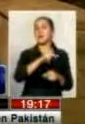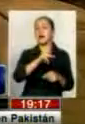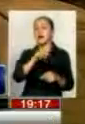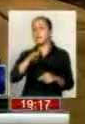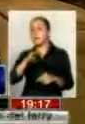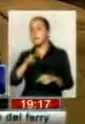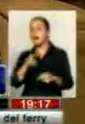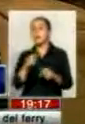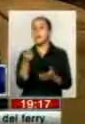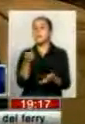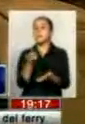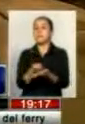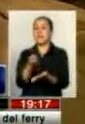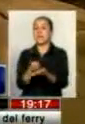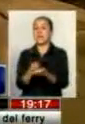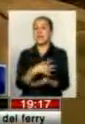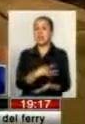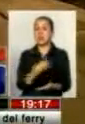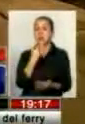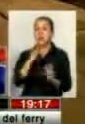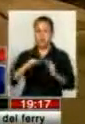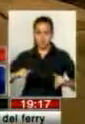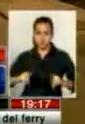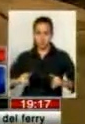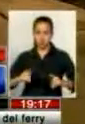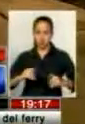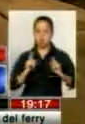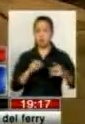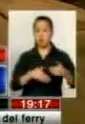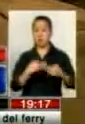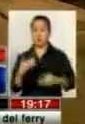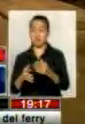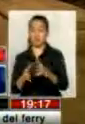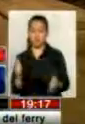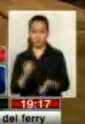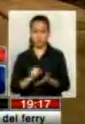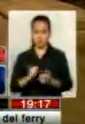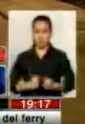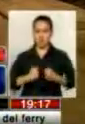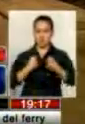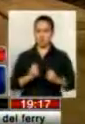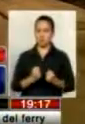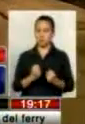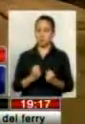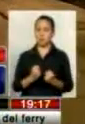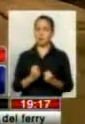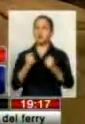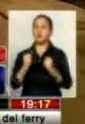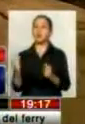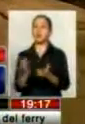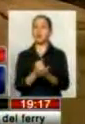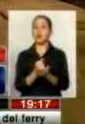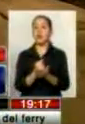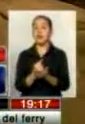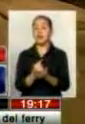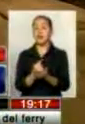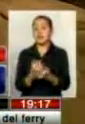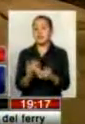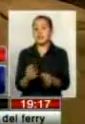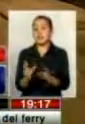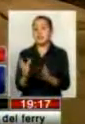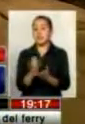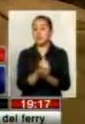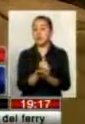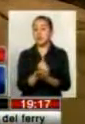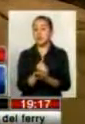que efectivamente implica poder avanzar de manera fuerte y firme en términos de poder lograr que realmente se logre que